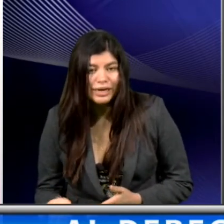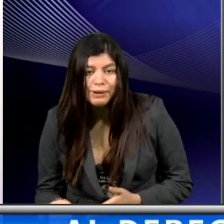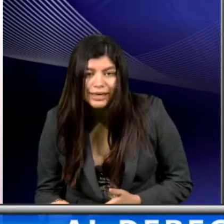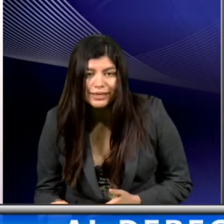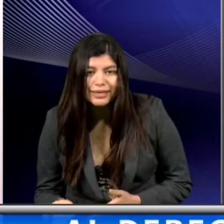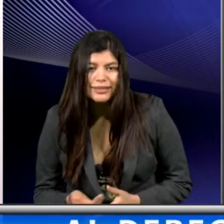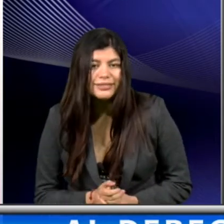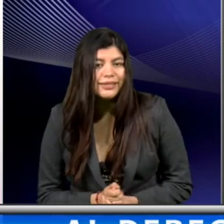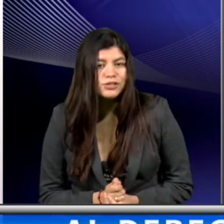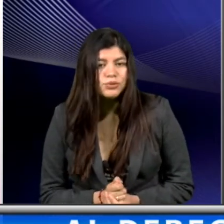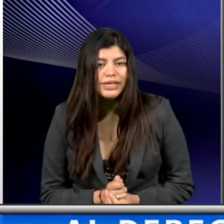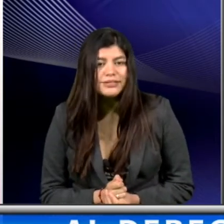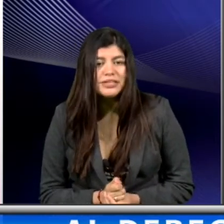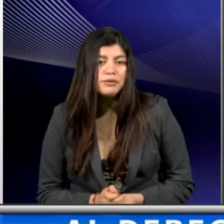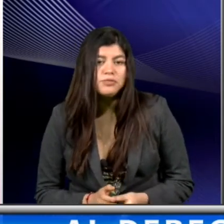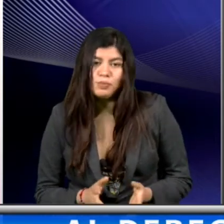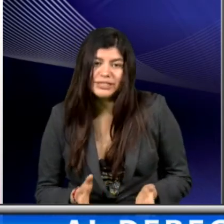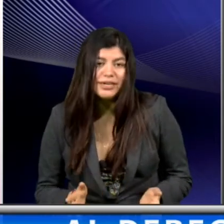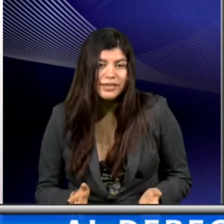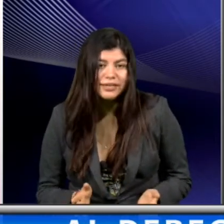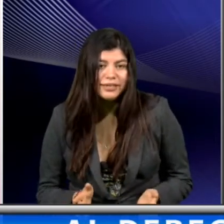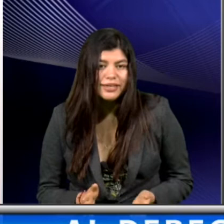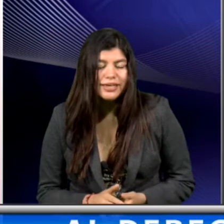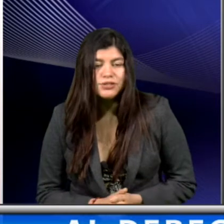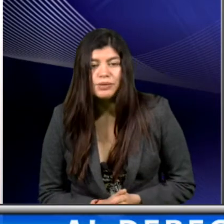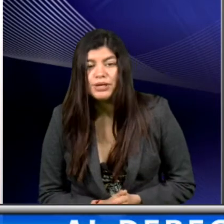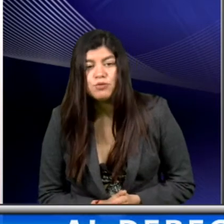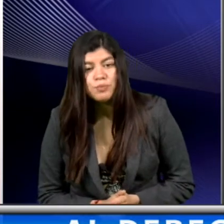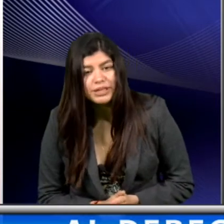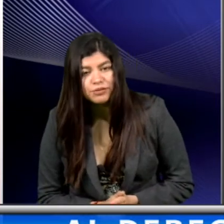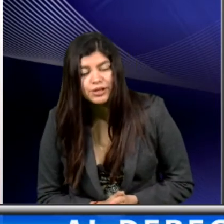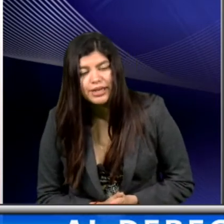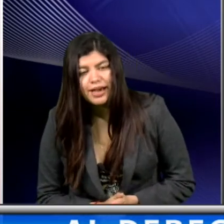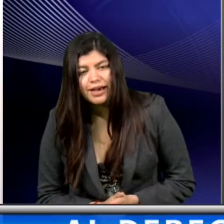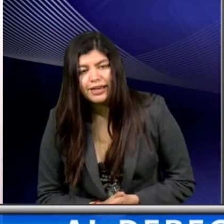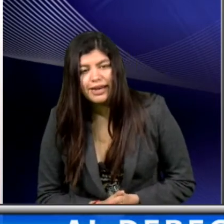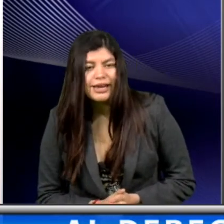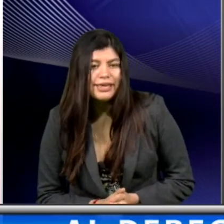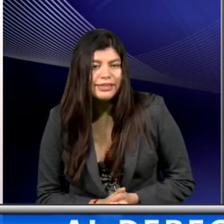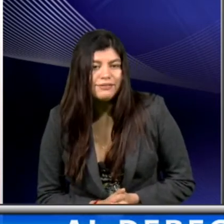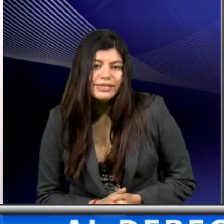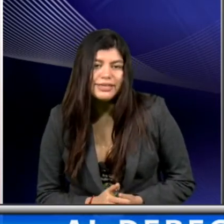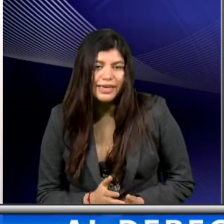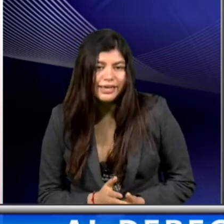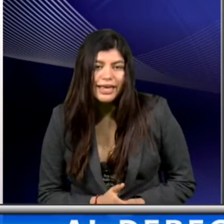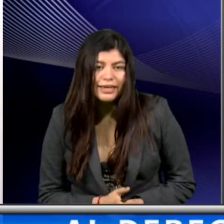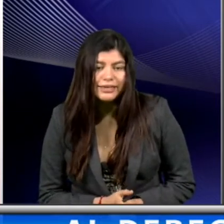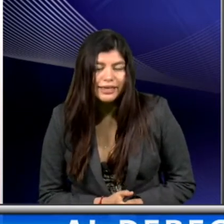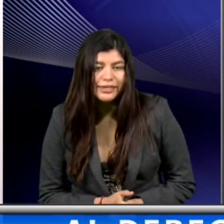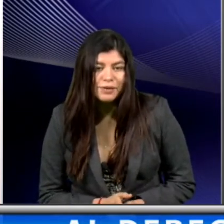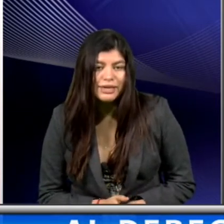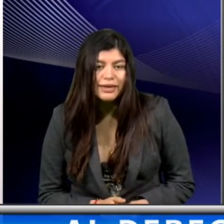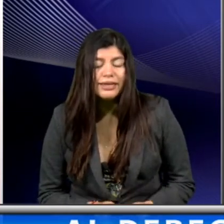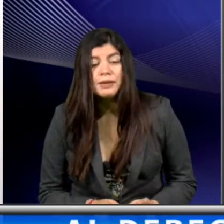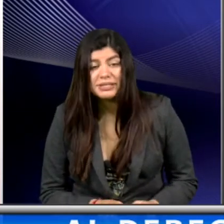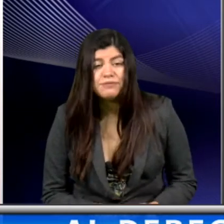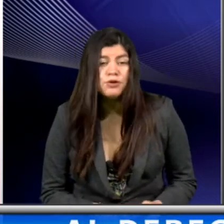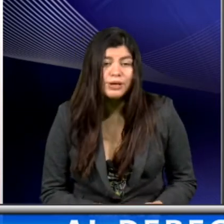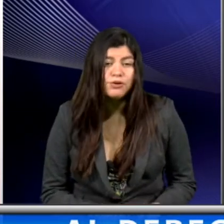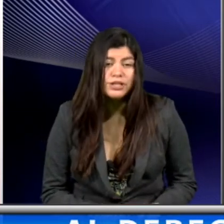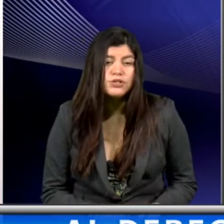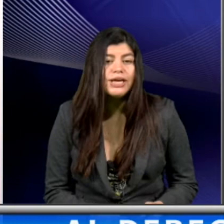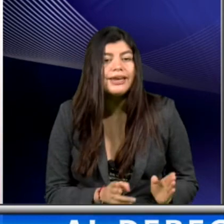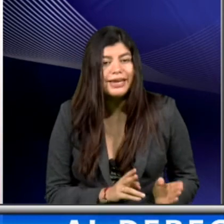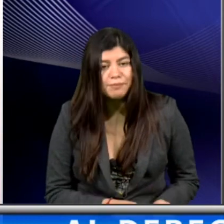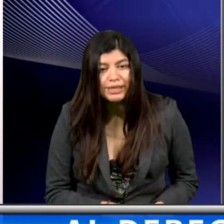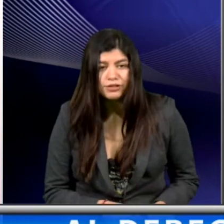un gramaje de cierta sustancia, no pasa nada. Eso también es un mito. La ley establece y es clara al determinar, en específico,